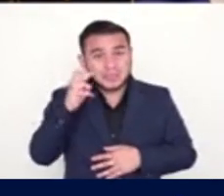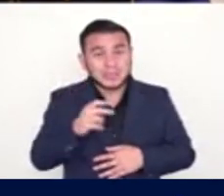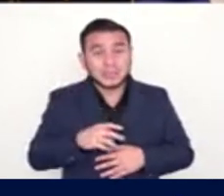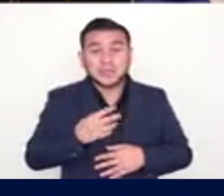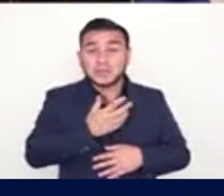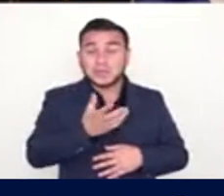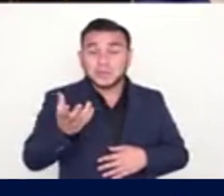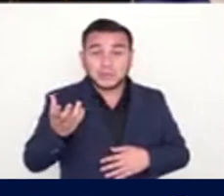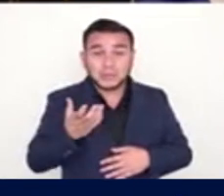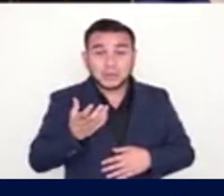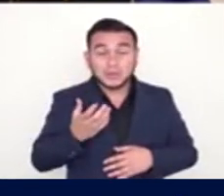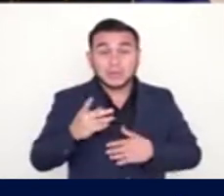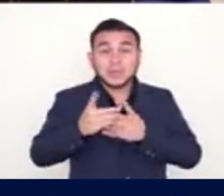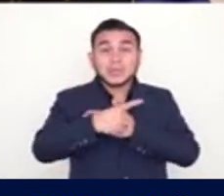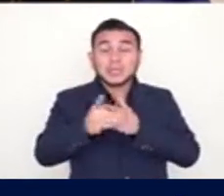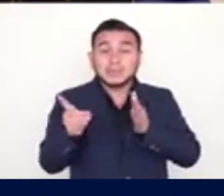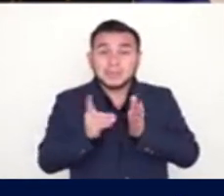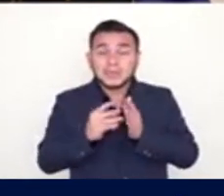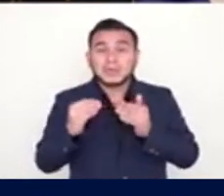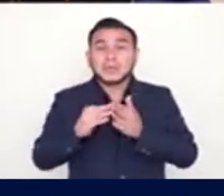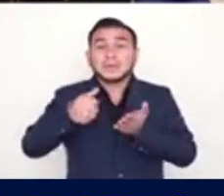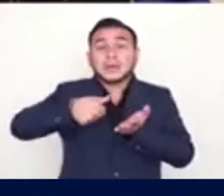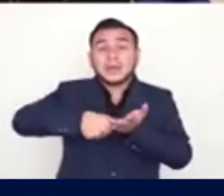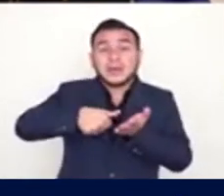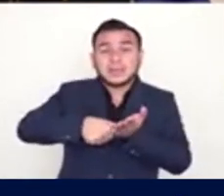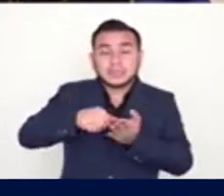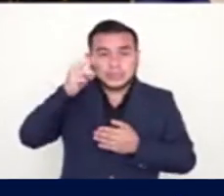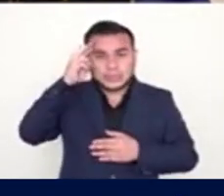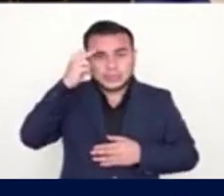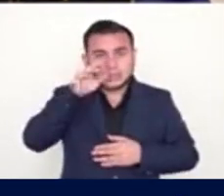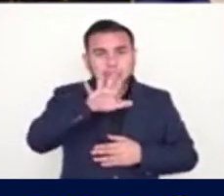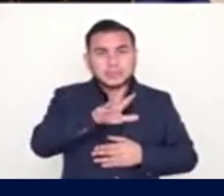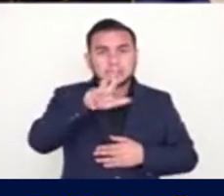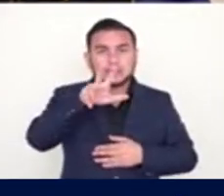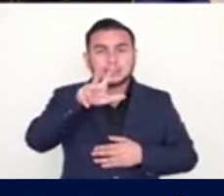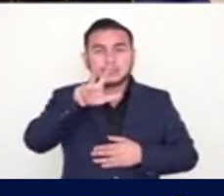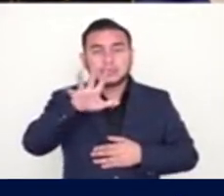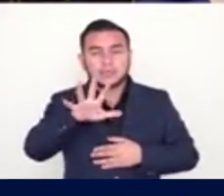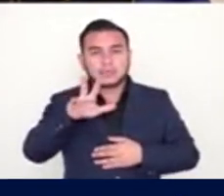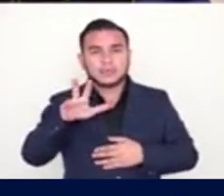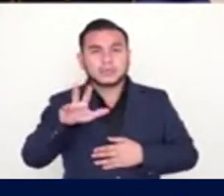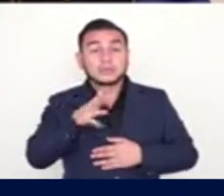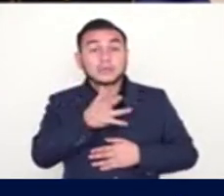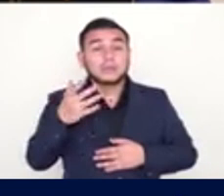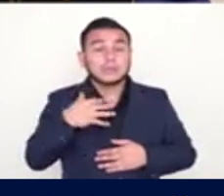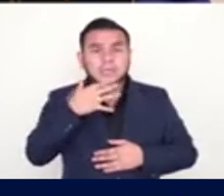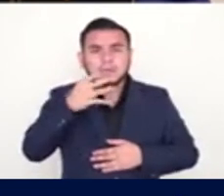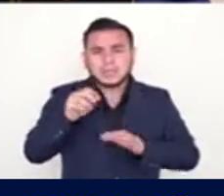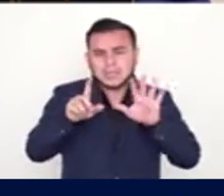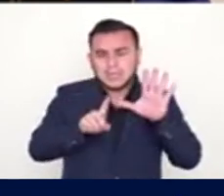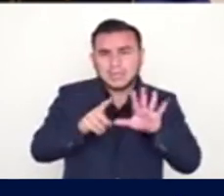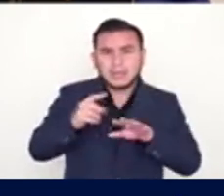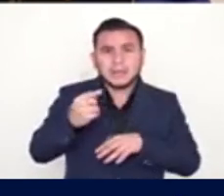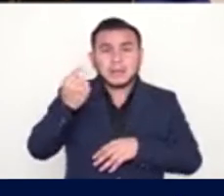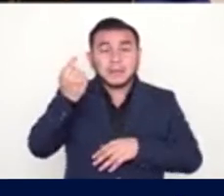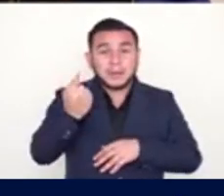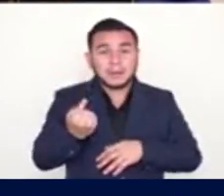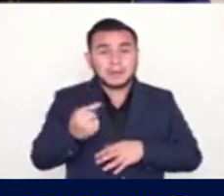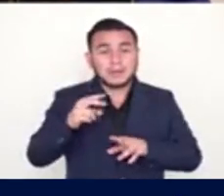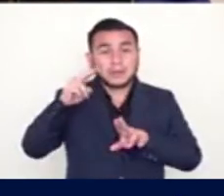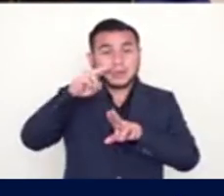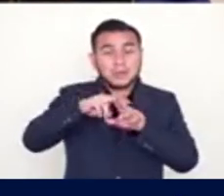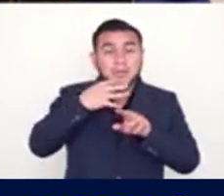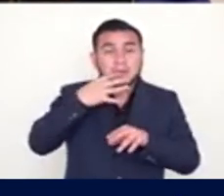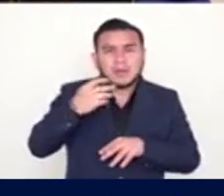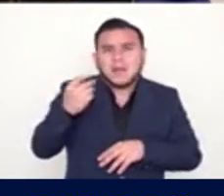congresistas y senadores, son 535, pues conseguir 6 personas afines además históricamente a tu partido político, pues